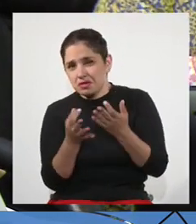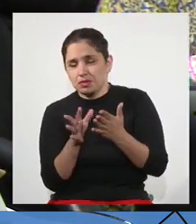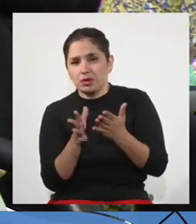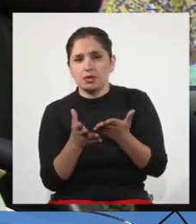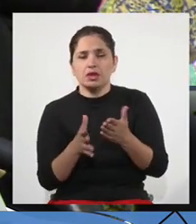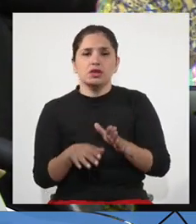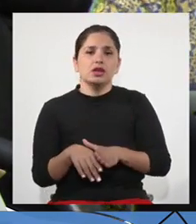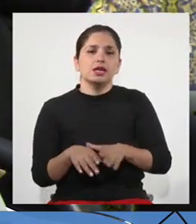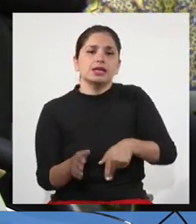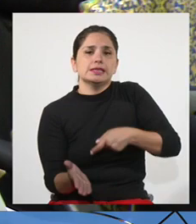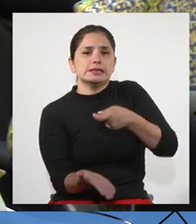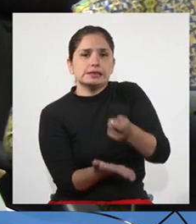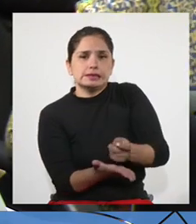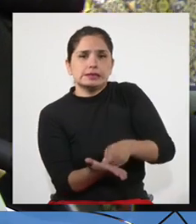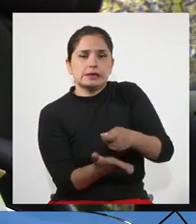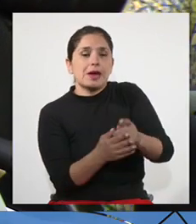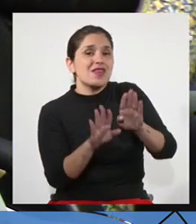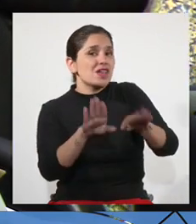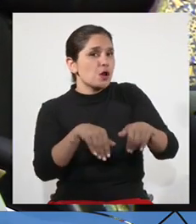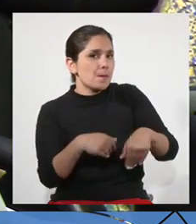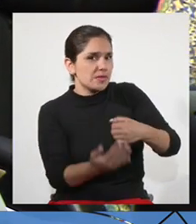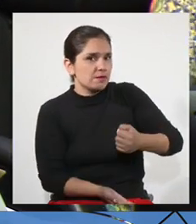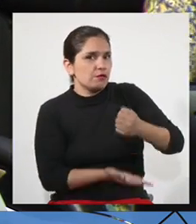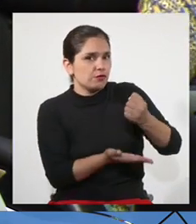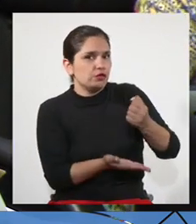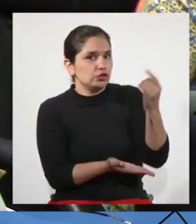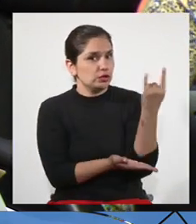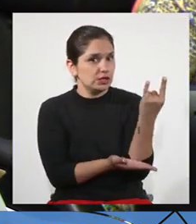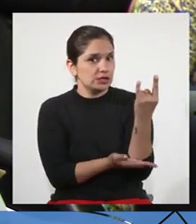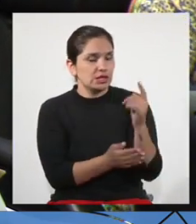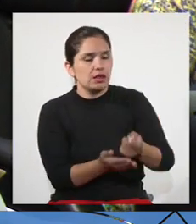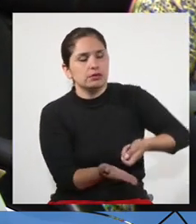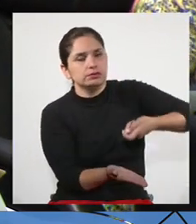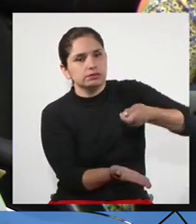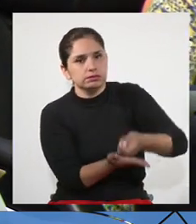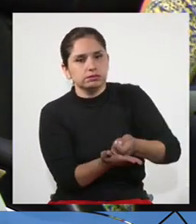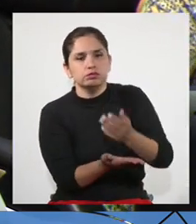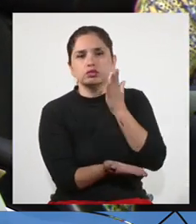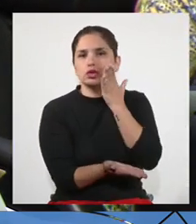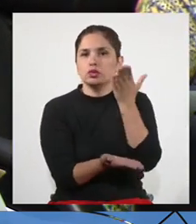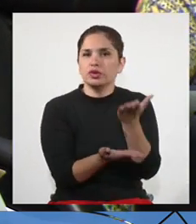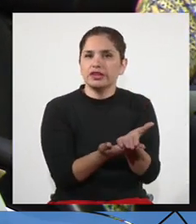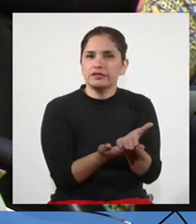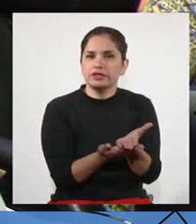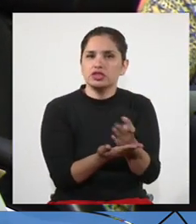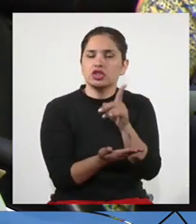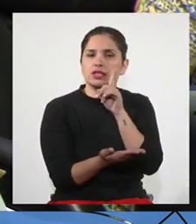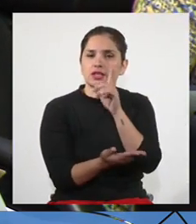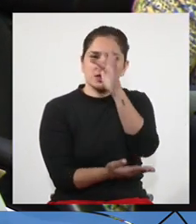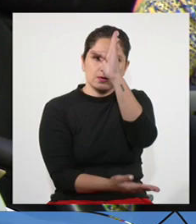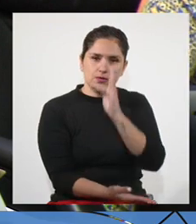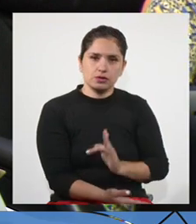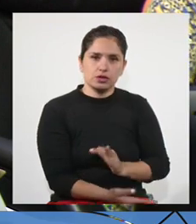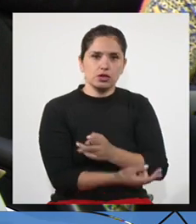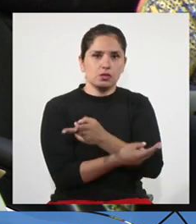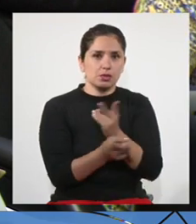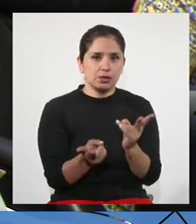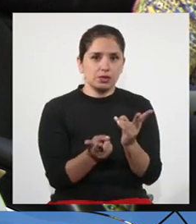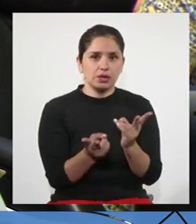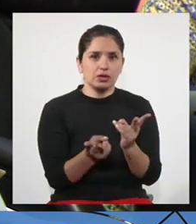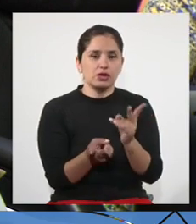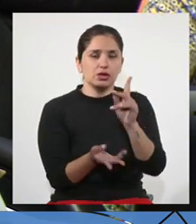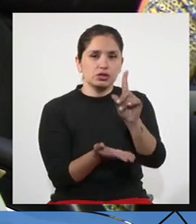que cancelan de los mismos recursos en razón a un beneficio que tienen los funcionarios públicos en esta